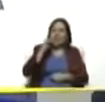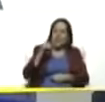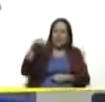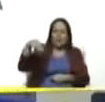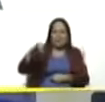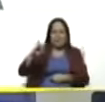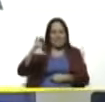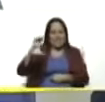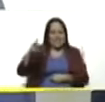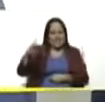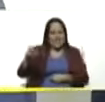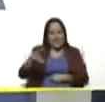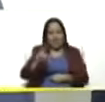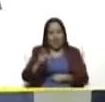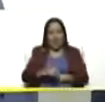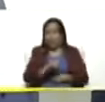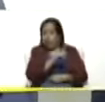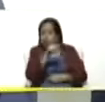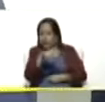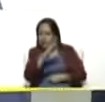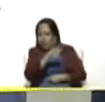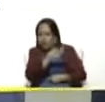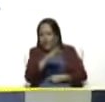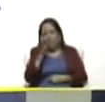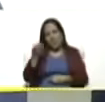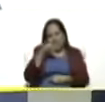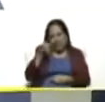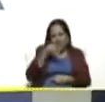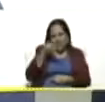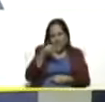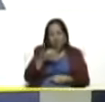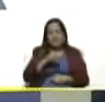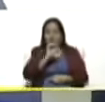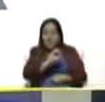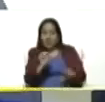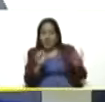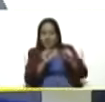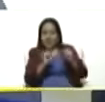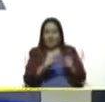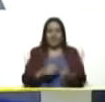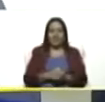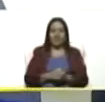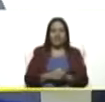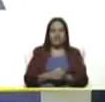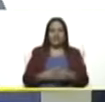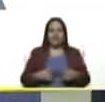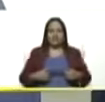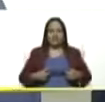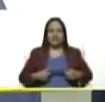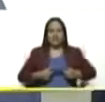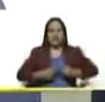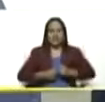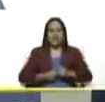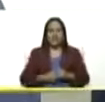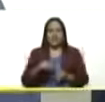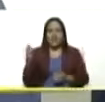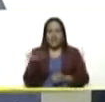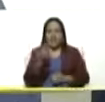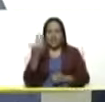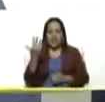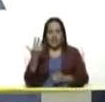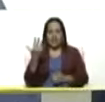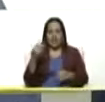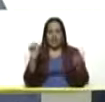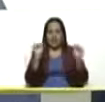claro. ¿Sí? Claro, el miche sagrado. En la tardecita. Claro, para el frío. Quinto lugar,